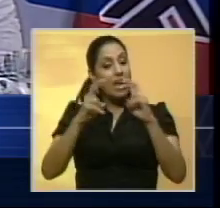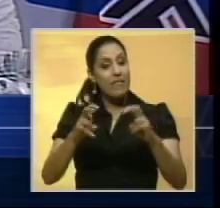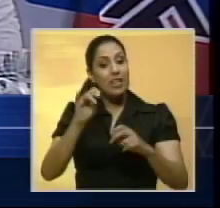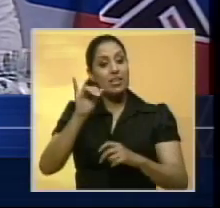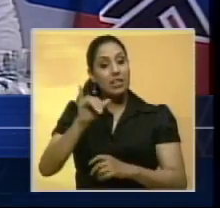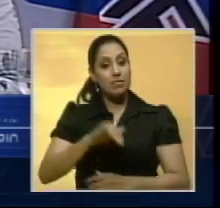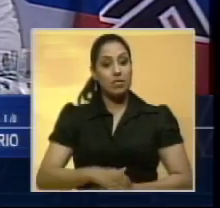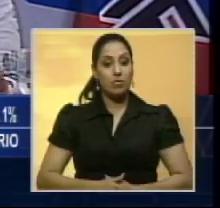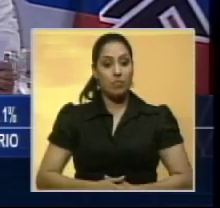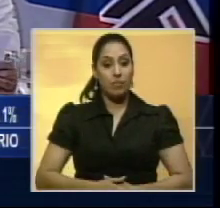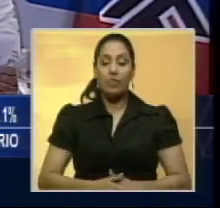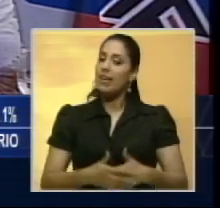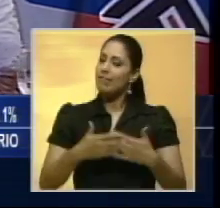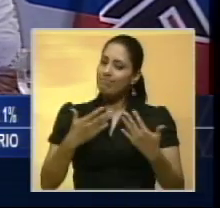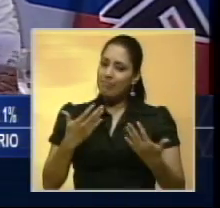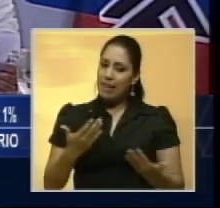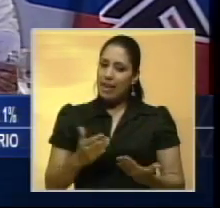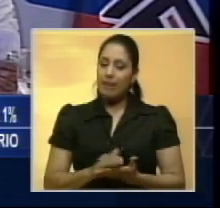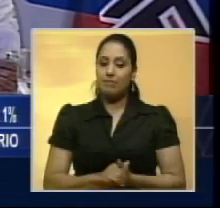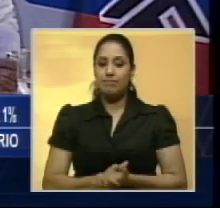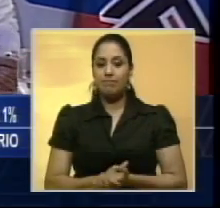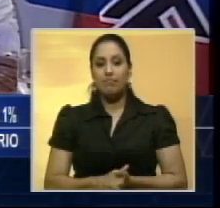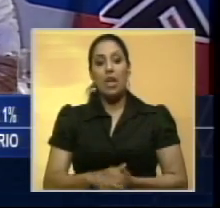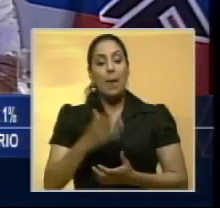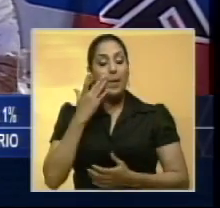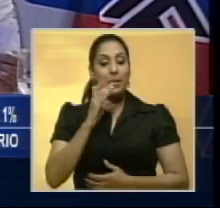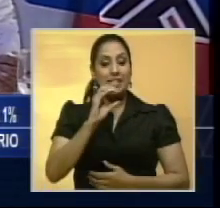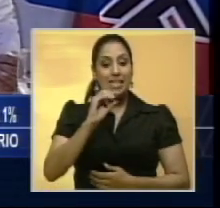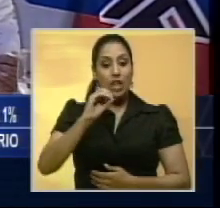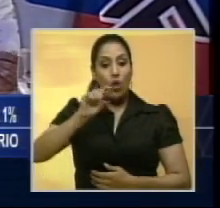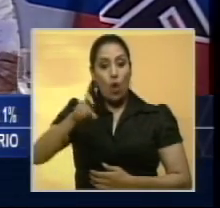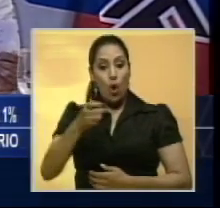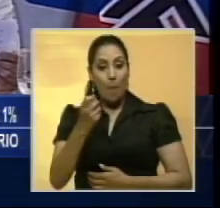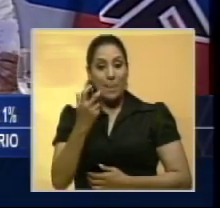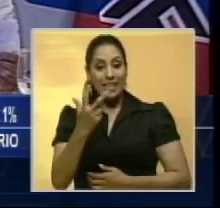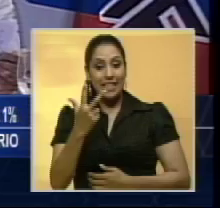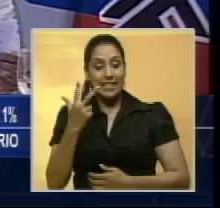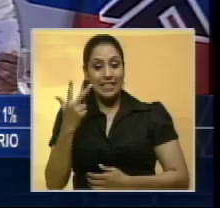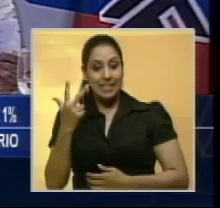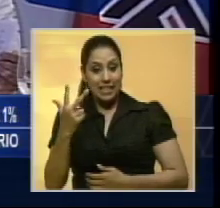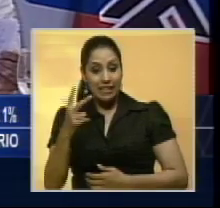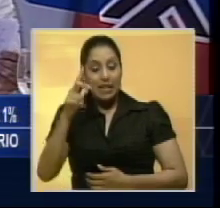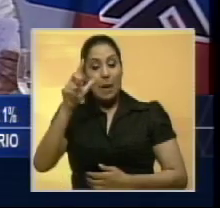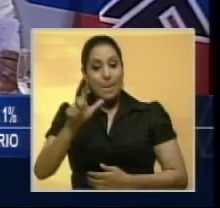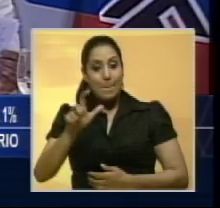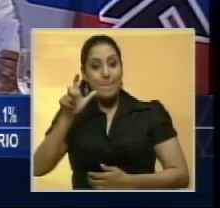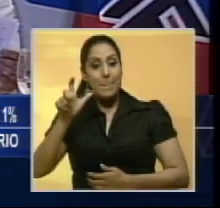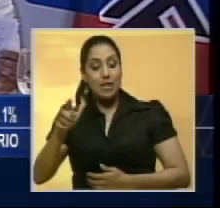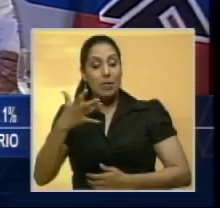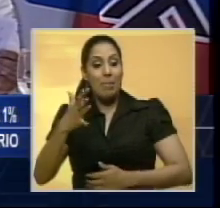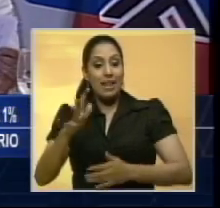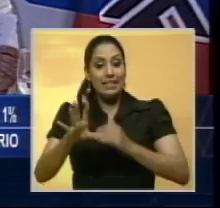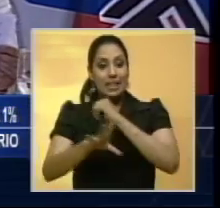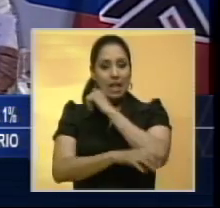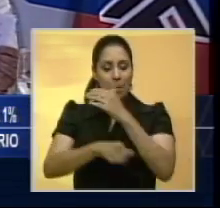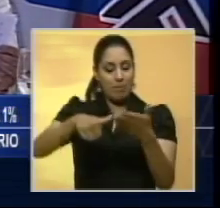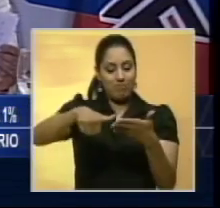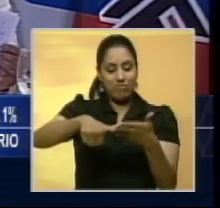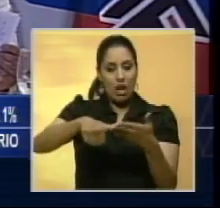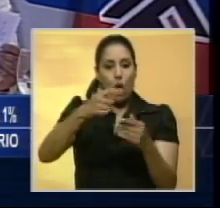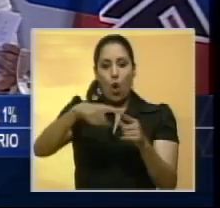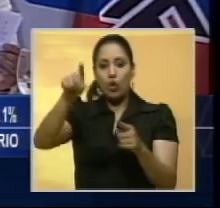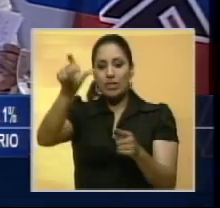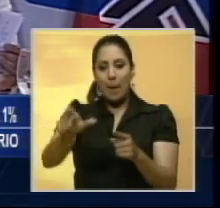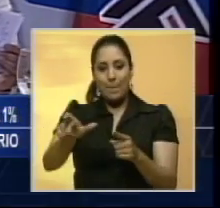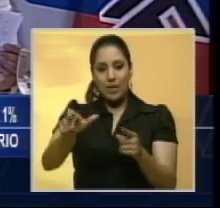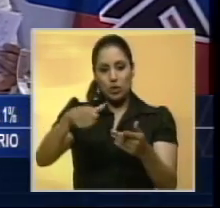del caso, es decir, del 0,33 registro de las huellas que no corresponden a